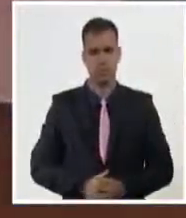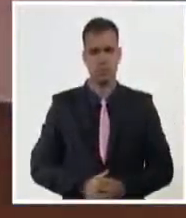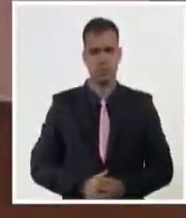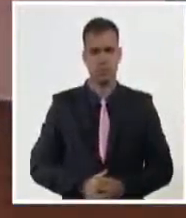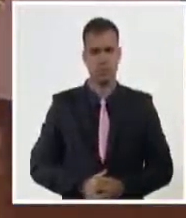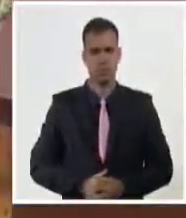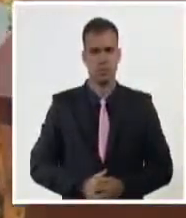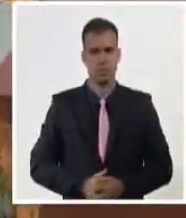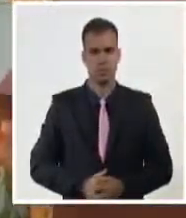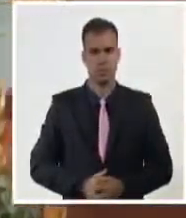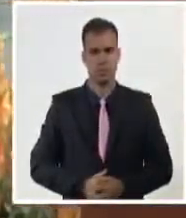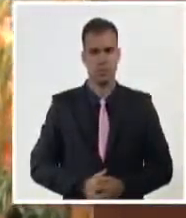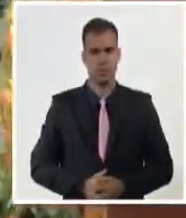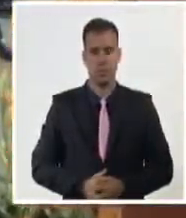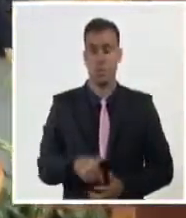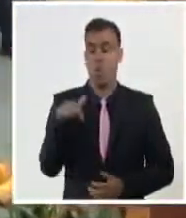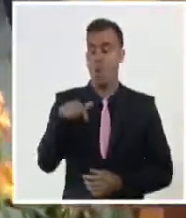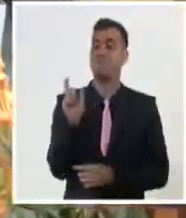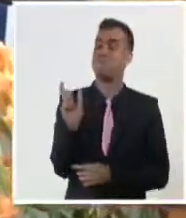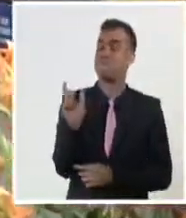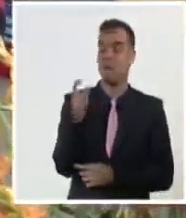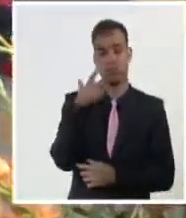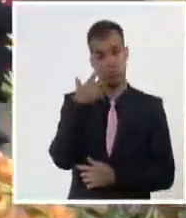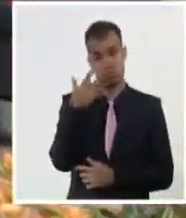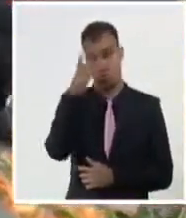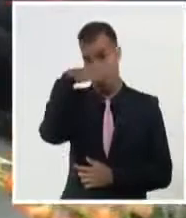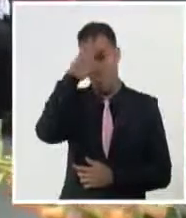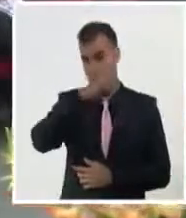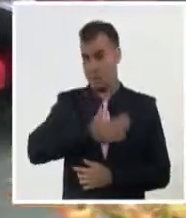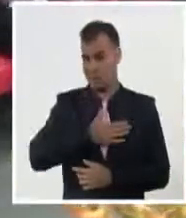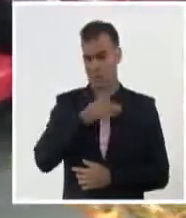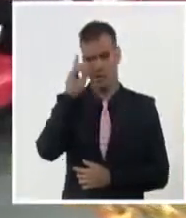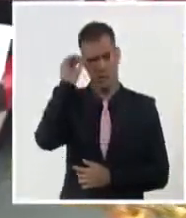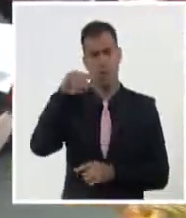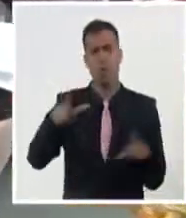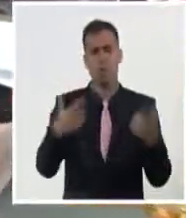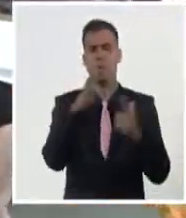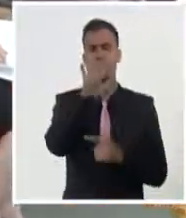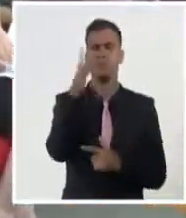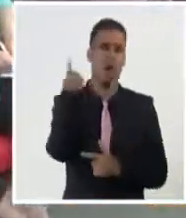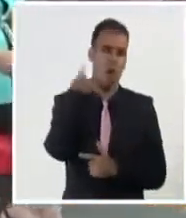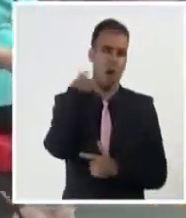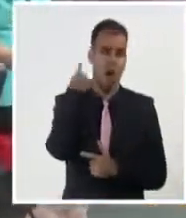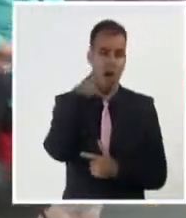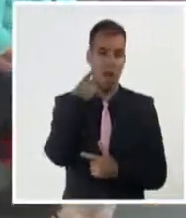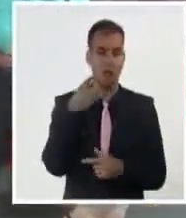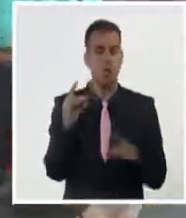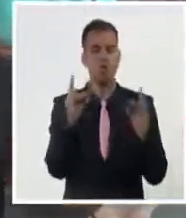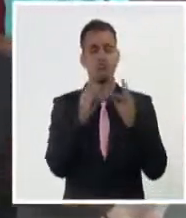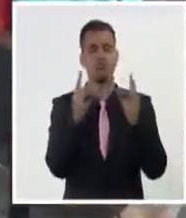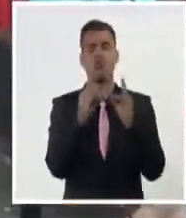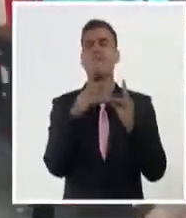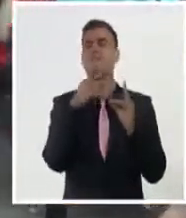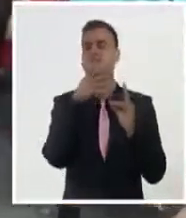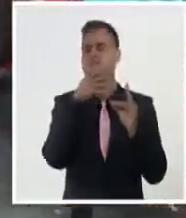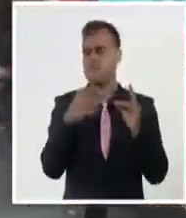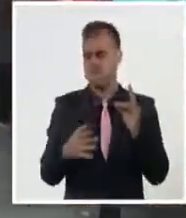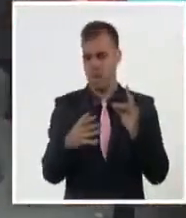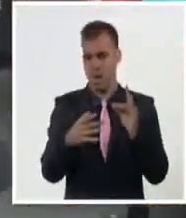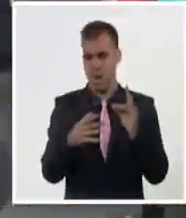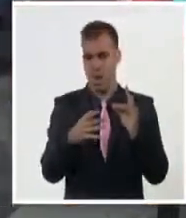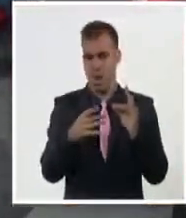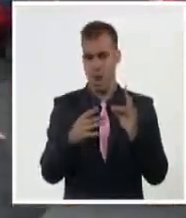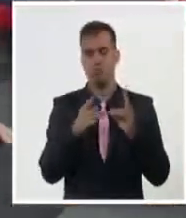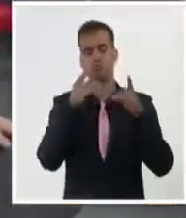En un día de especial significación para la patria, cuando se cumplen 5 años de que las cenizas del líder histórico de la revolución, comandante en jefe